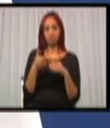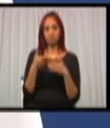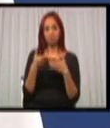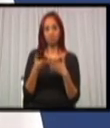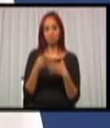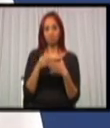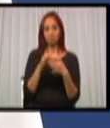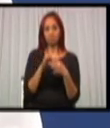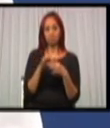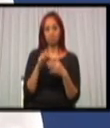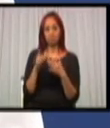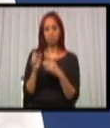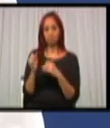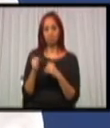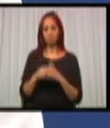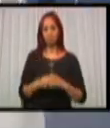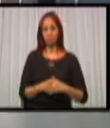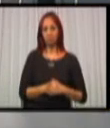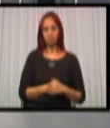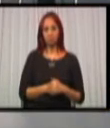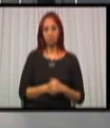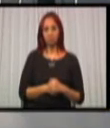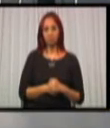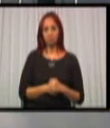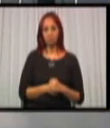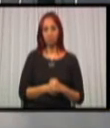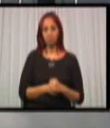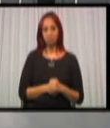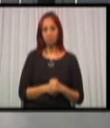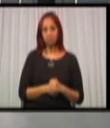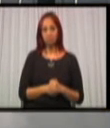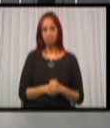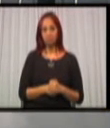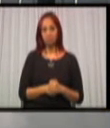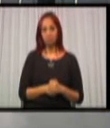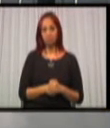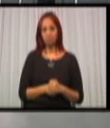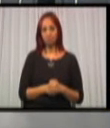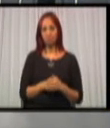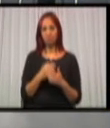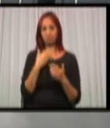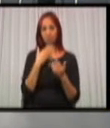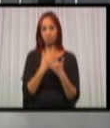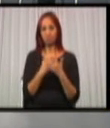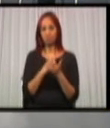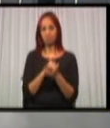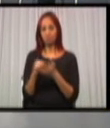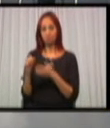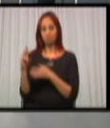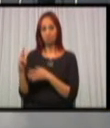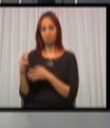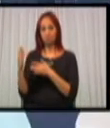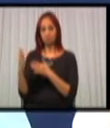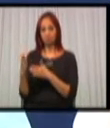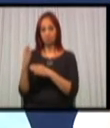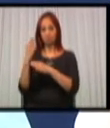inyectando a las municipalidades. Don Jairo. Bueno, definitivamente hay un San Mateo antes de esta administración y un San Mateo ahora con